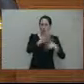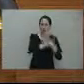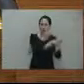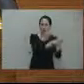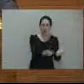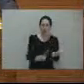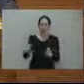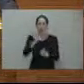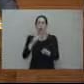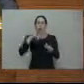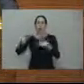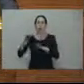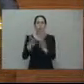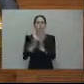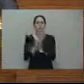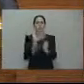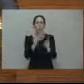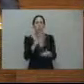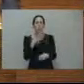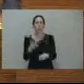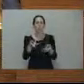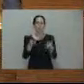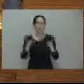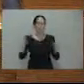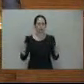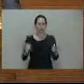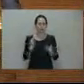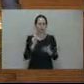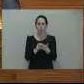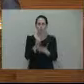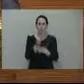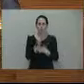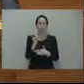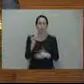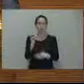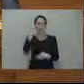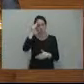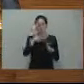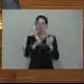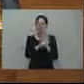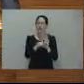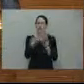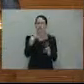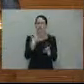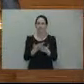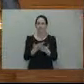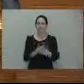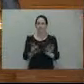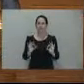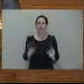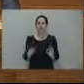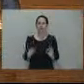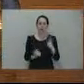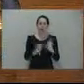y, por tanto, se consiente todo. No es verdad, hay un punto intermedio y yo creo que esta ley es una buena muestra de ello. Hay